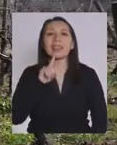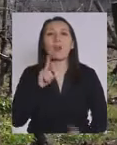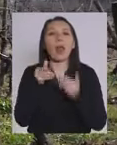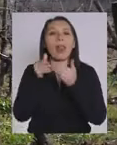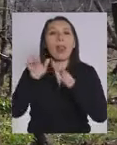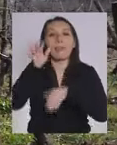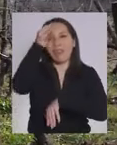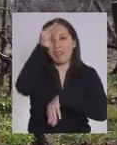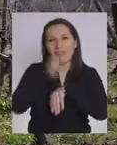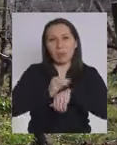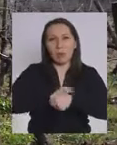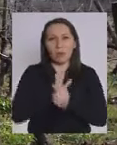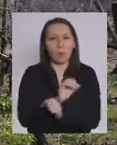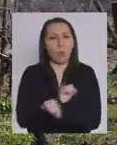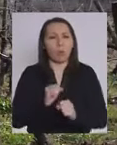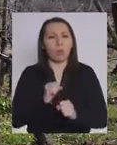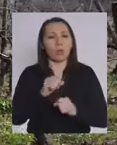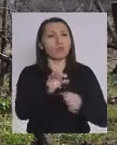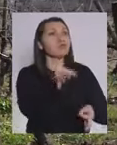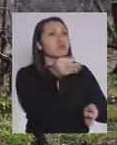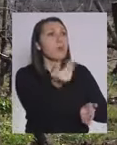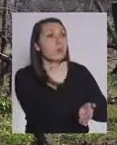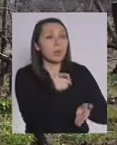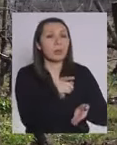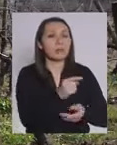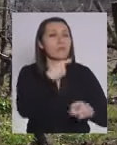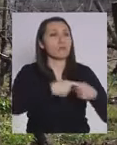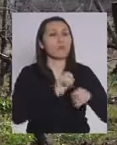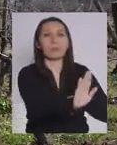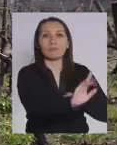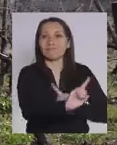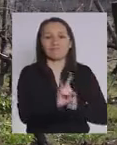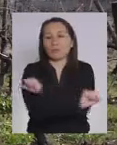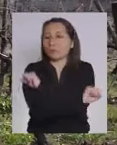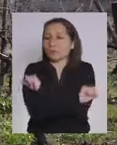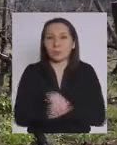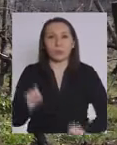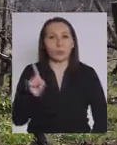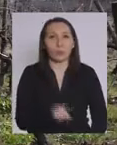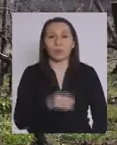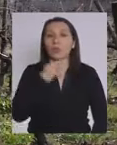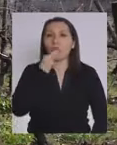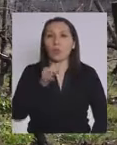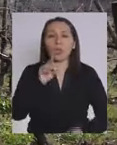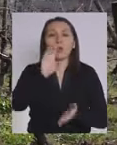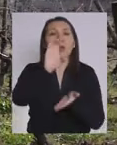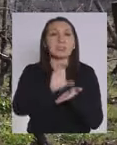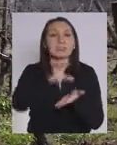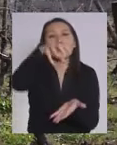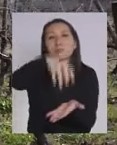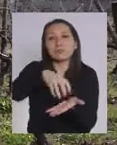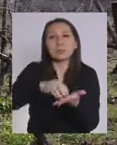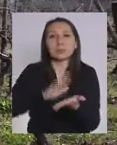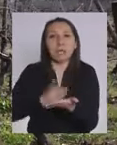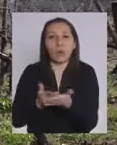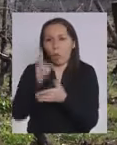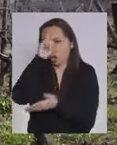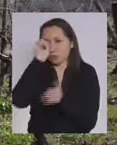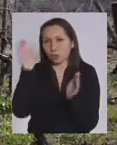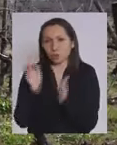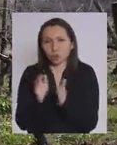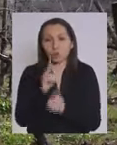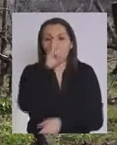no se puede negar la atención de las personas hago un llamado a los centros de salud tanto de atención primaria como